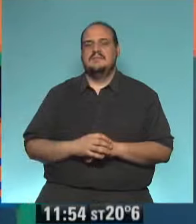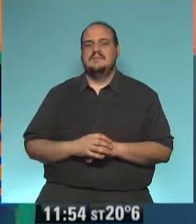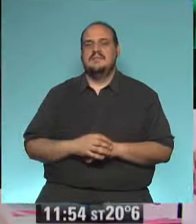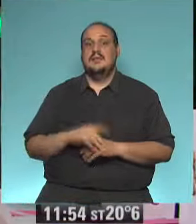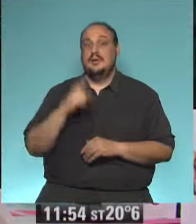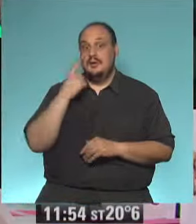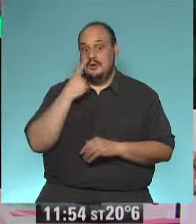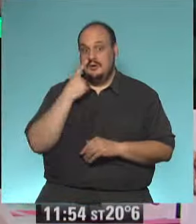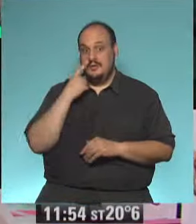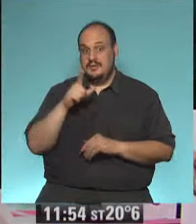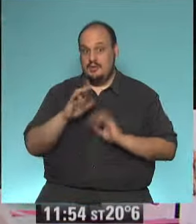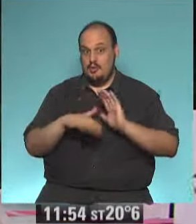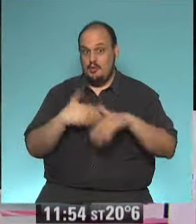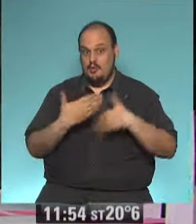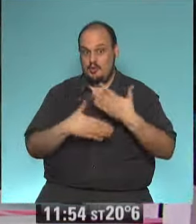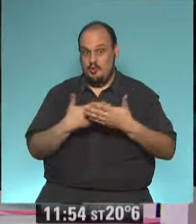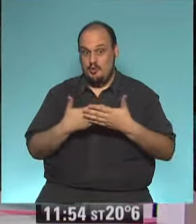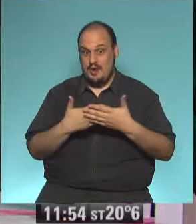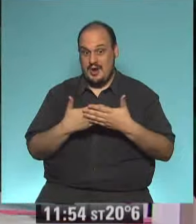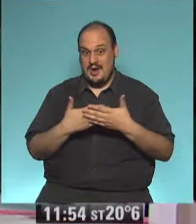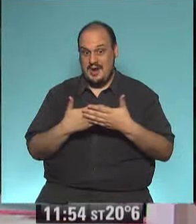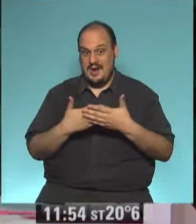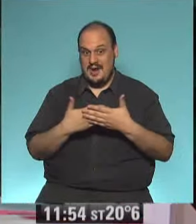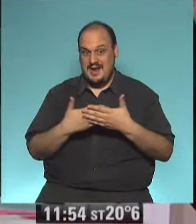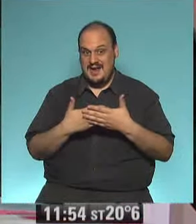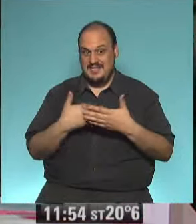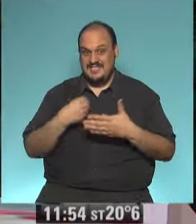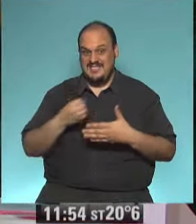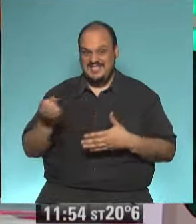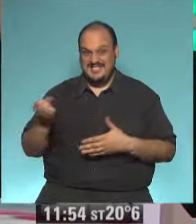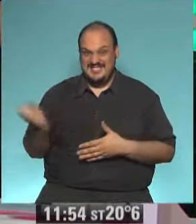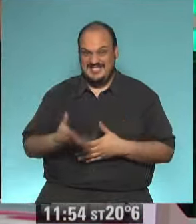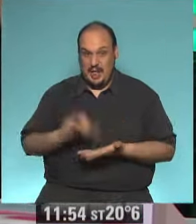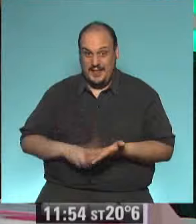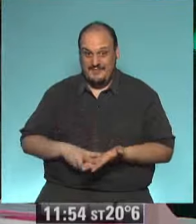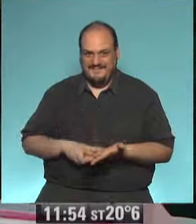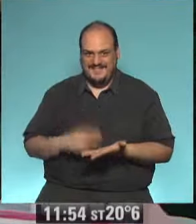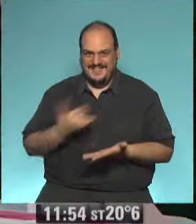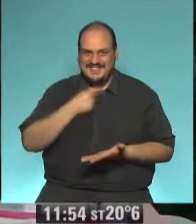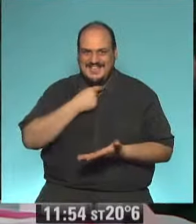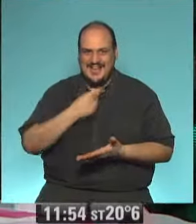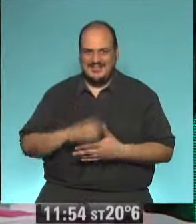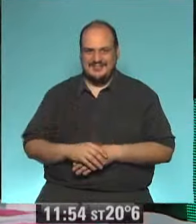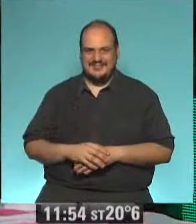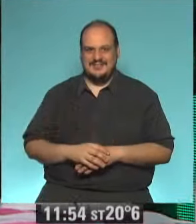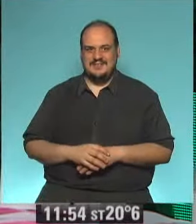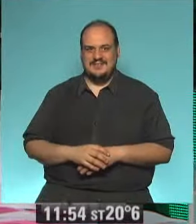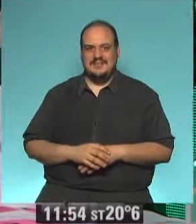para jugarlo podría estar así. Ya quiero tirar de nuevo. Sí. Tire, tire, tire.